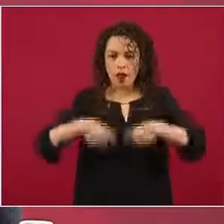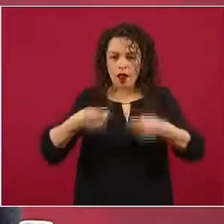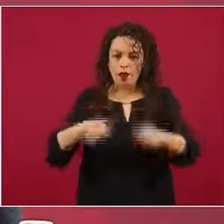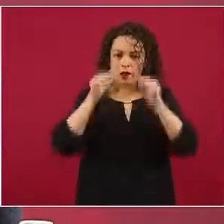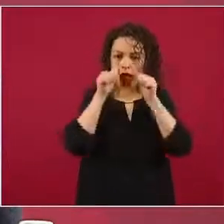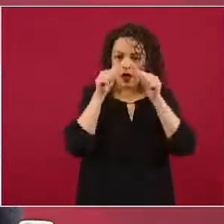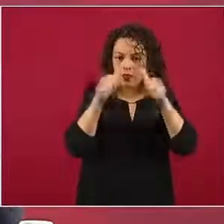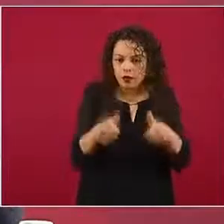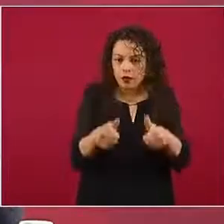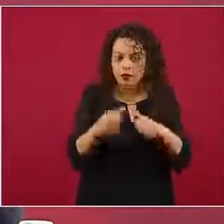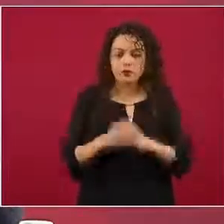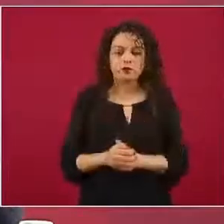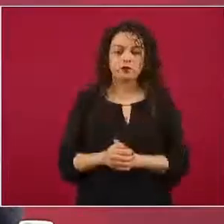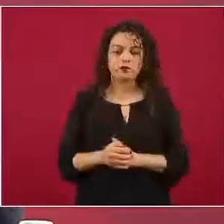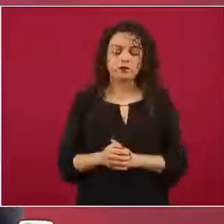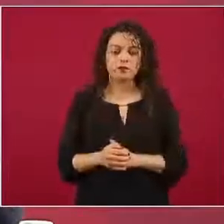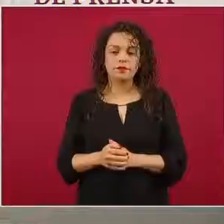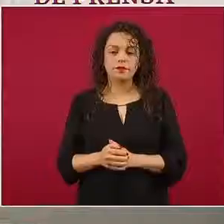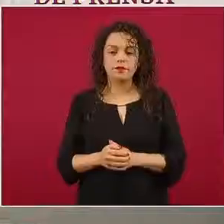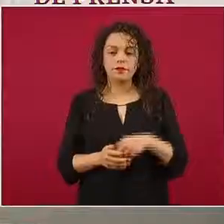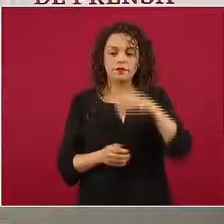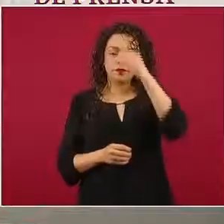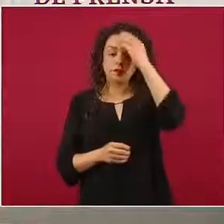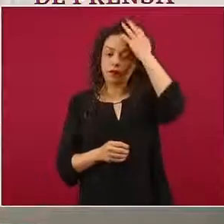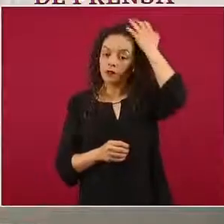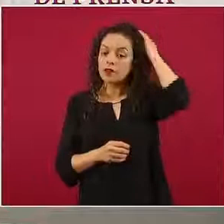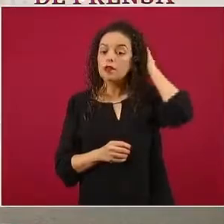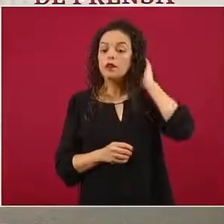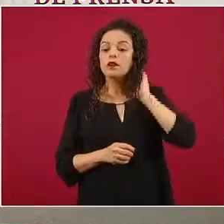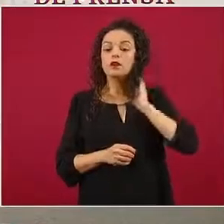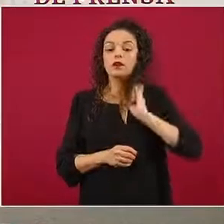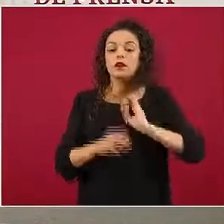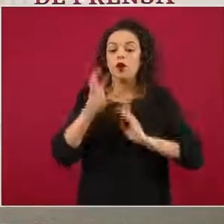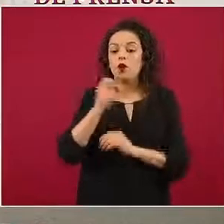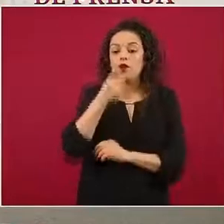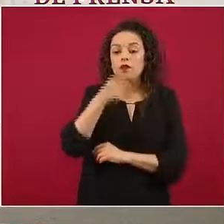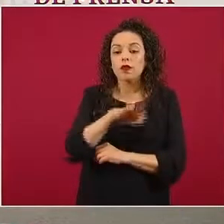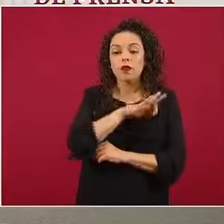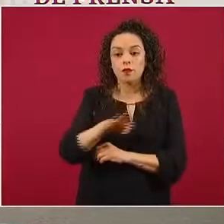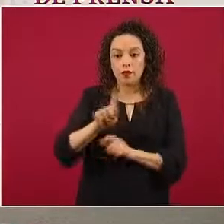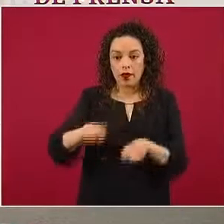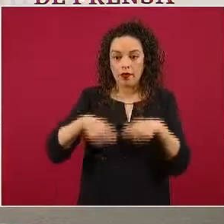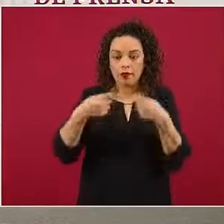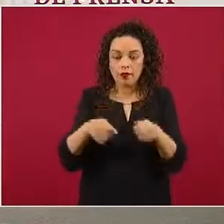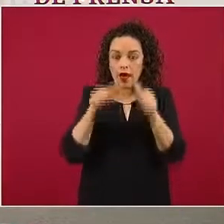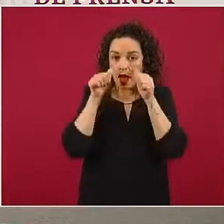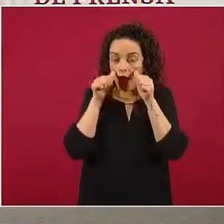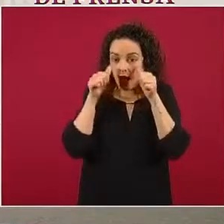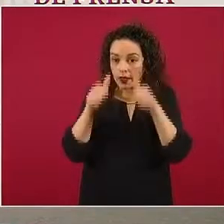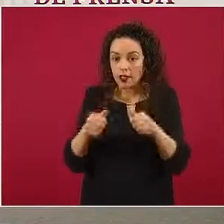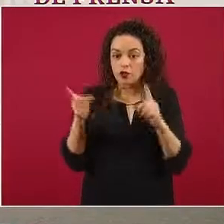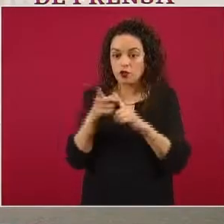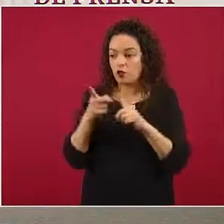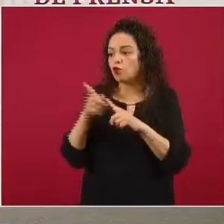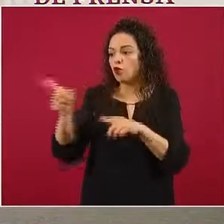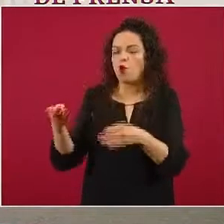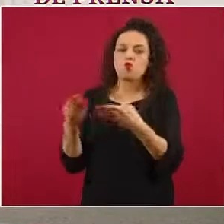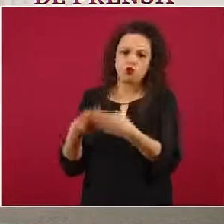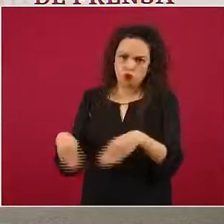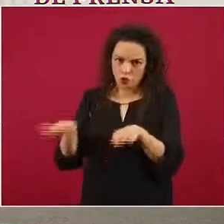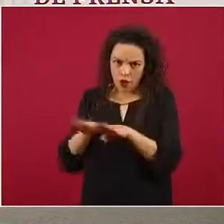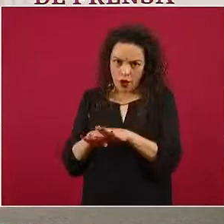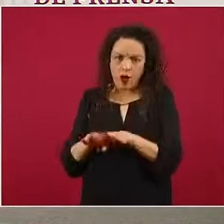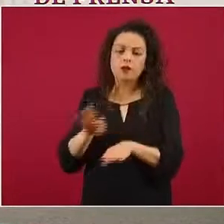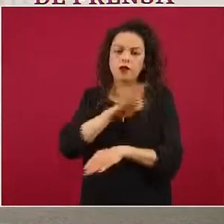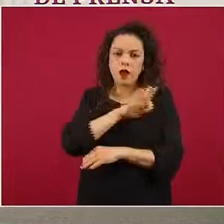valoración comunicarme que puedo llevar a cabo una atención ambulatoria en mi domicilio, que el seguimiento puede ser